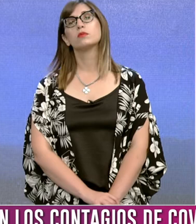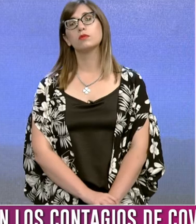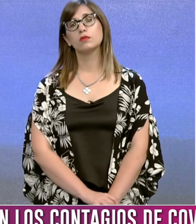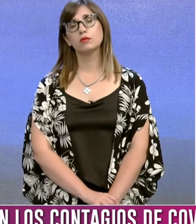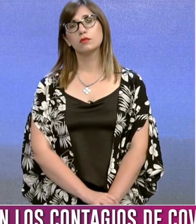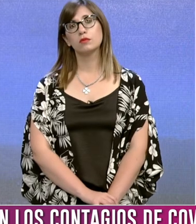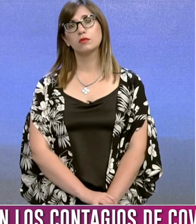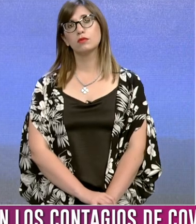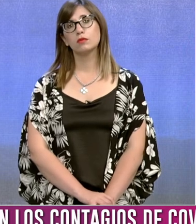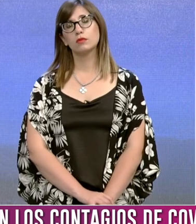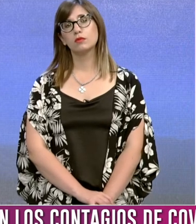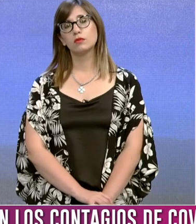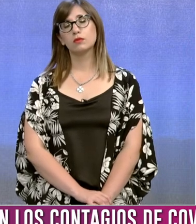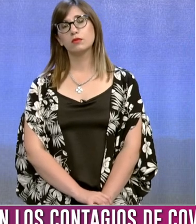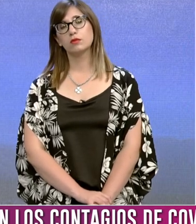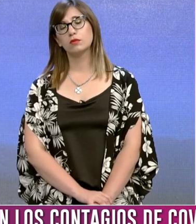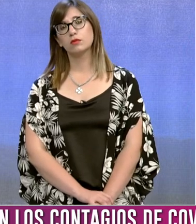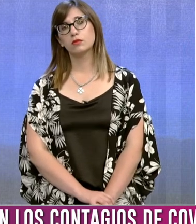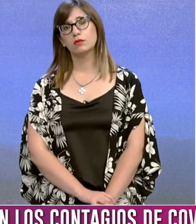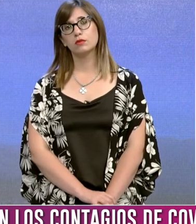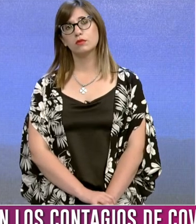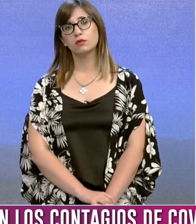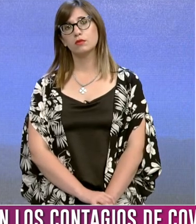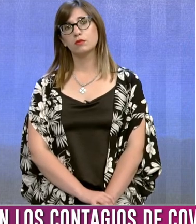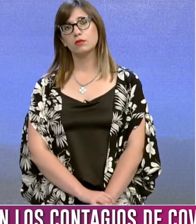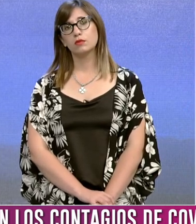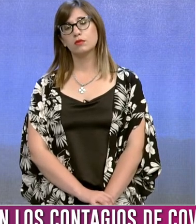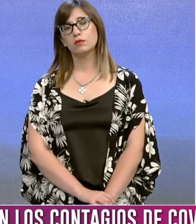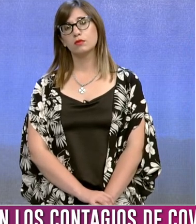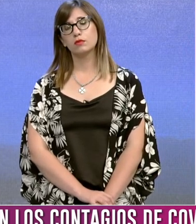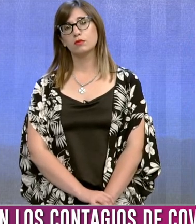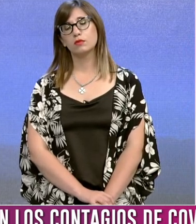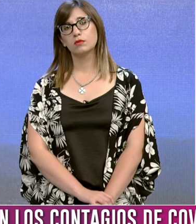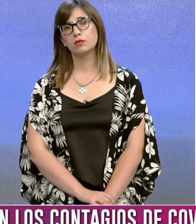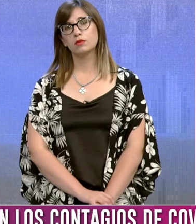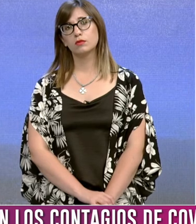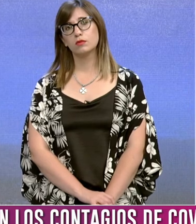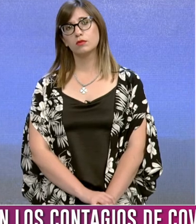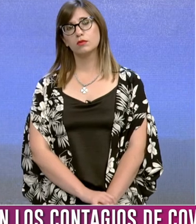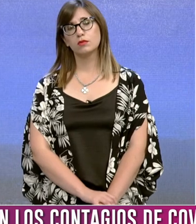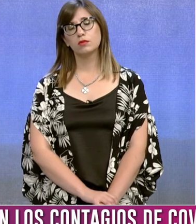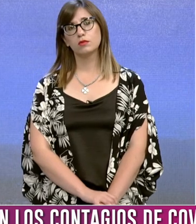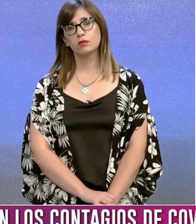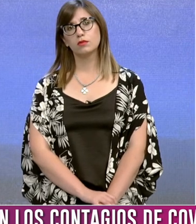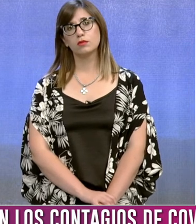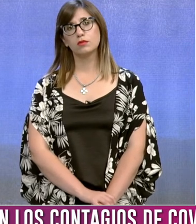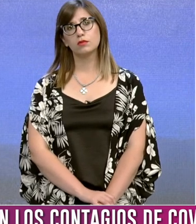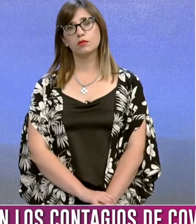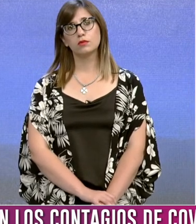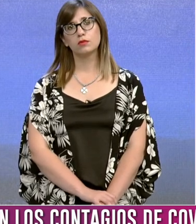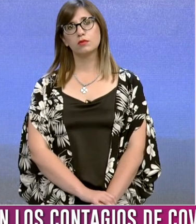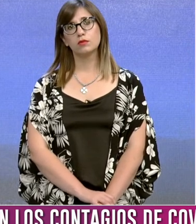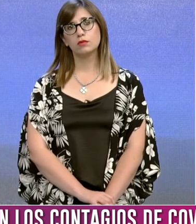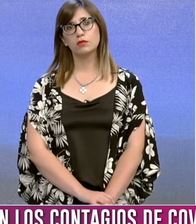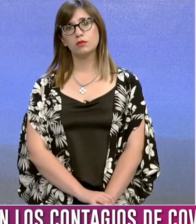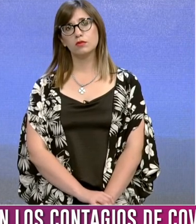provincia, y aporta casi la mitad del total de camas en la provincia. Hay alrededor de 430 camas, de las cuales 205 la aporta el sector privado, por